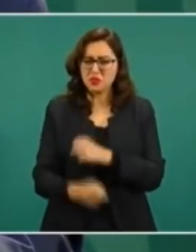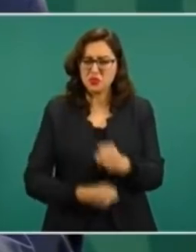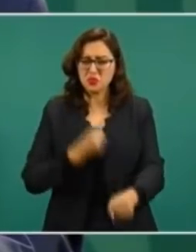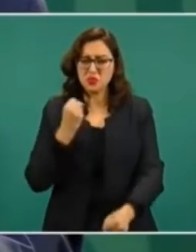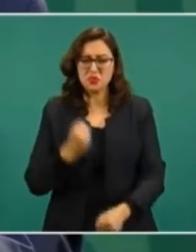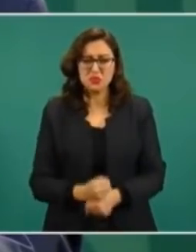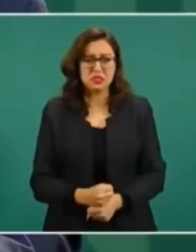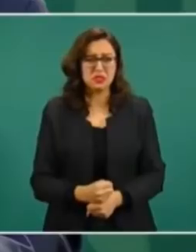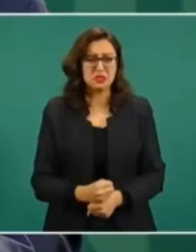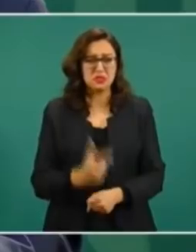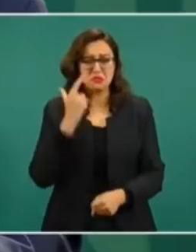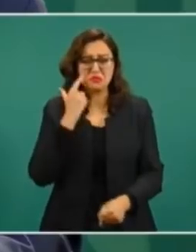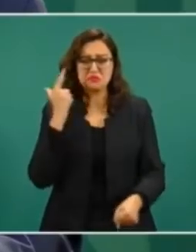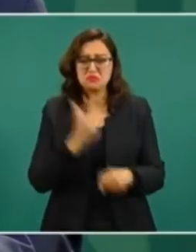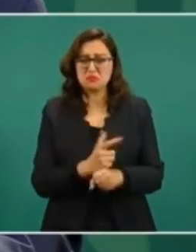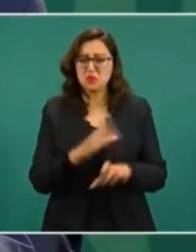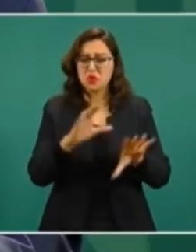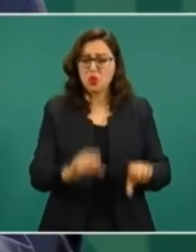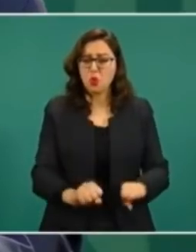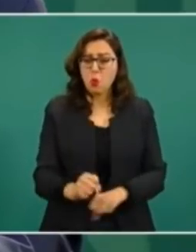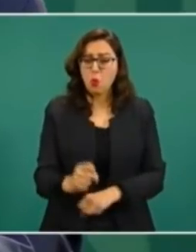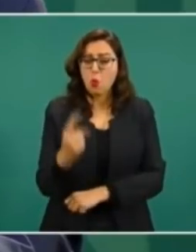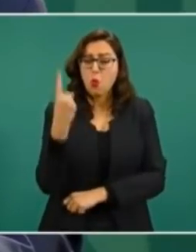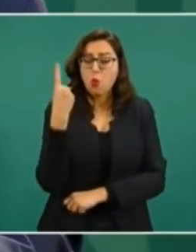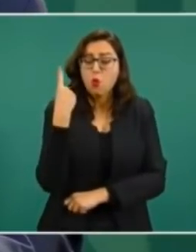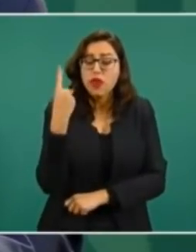habían decomisado una pistola.